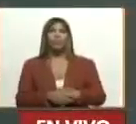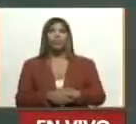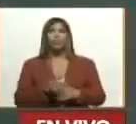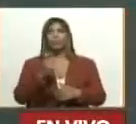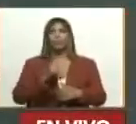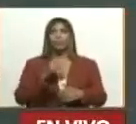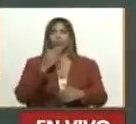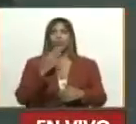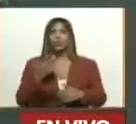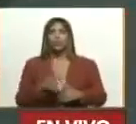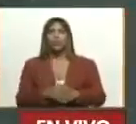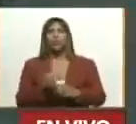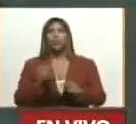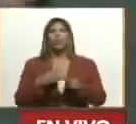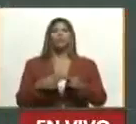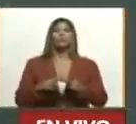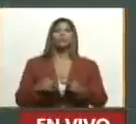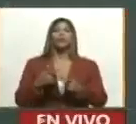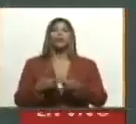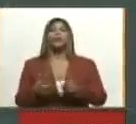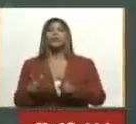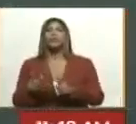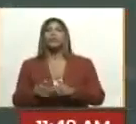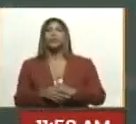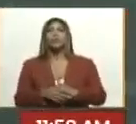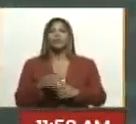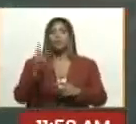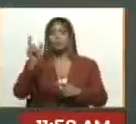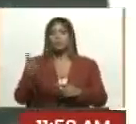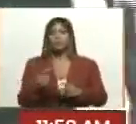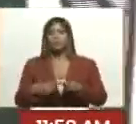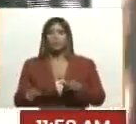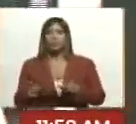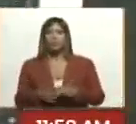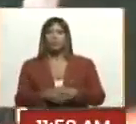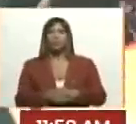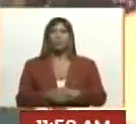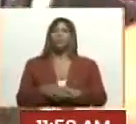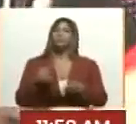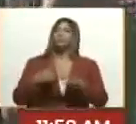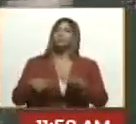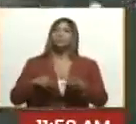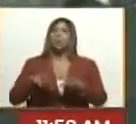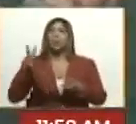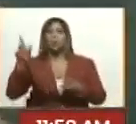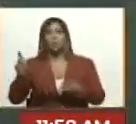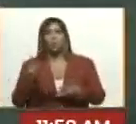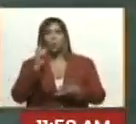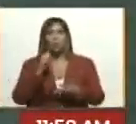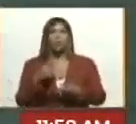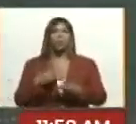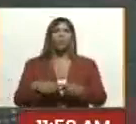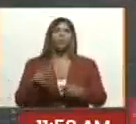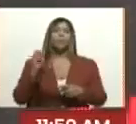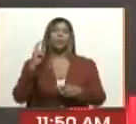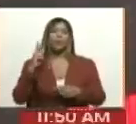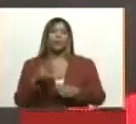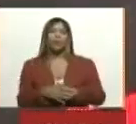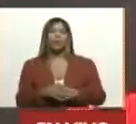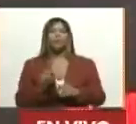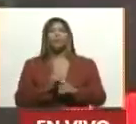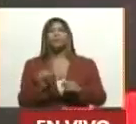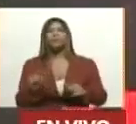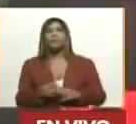por ejemplo. O se lucha por la libertad de Simón Trinidad. O la libertad de Víctor Polay, un peruano. Y